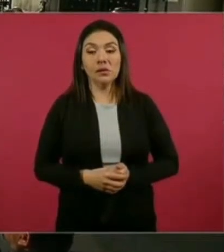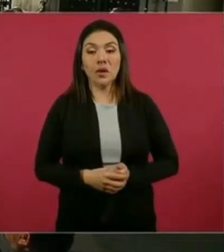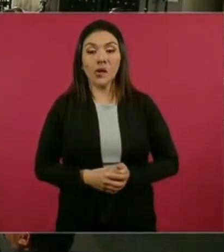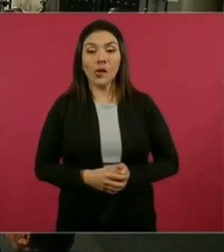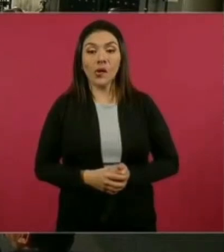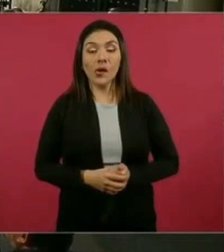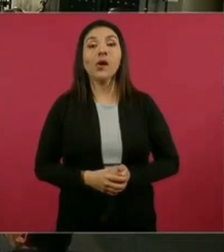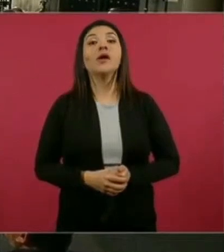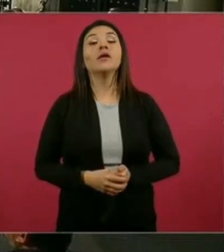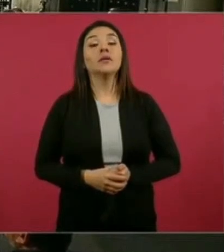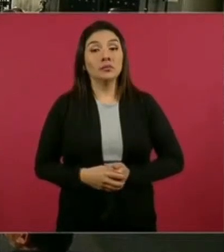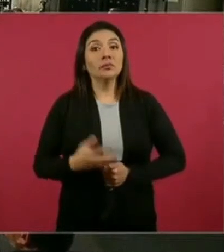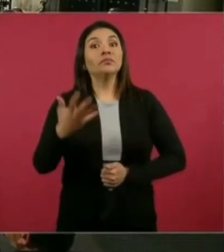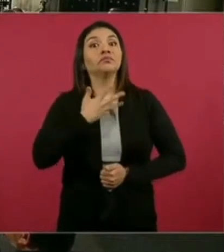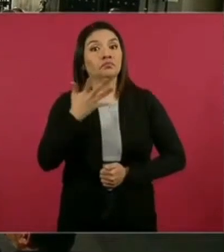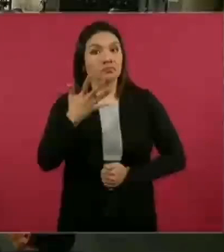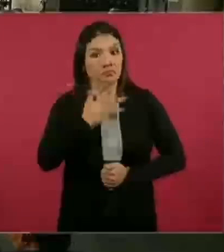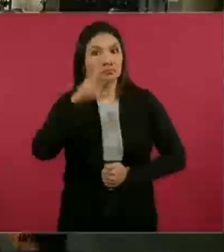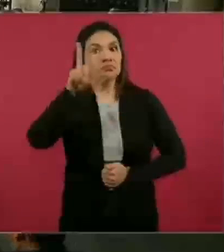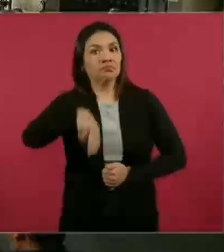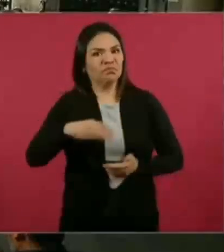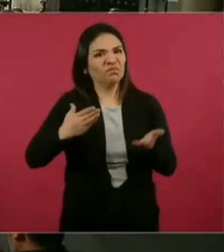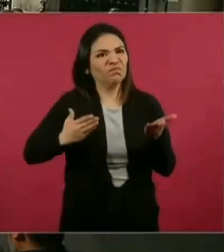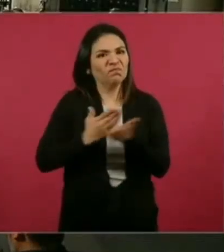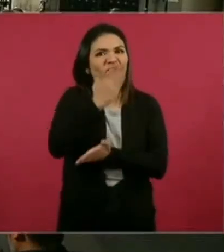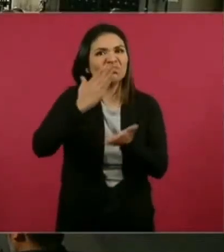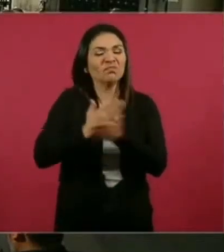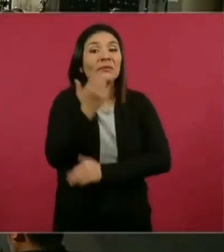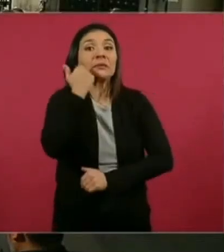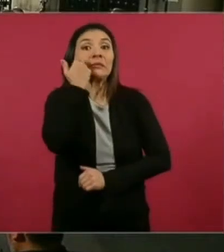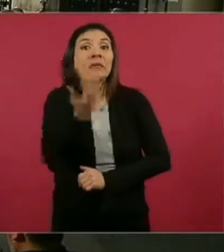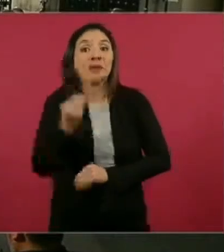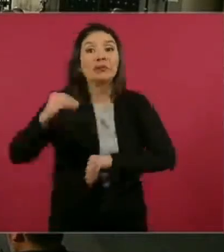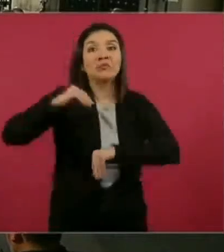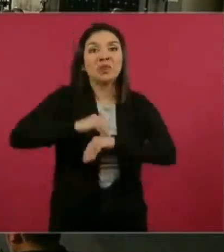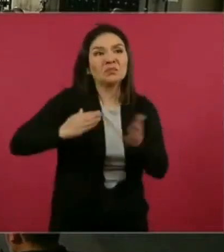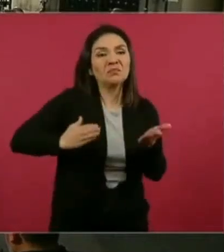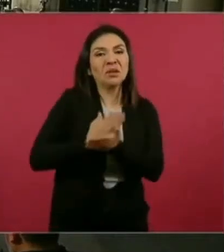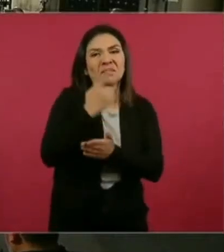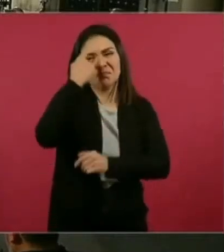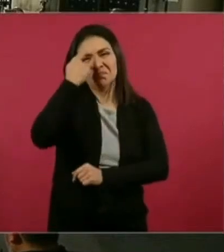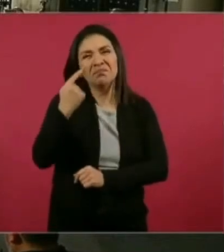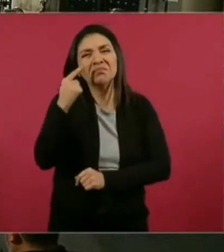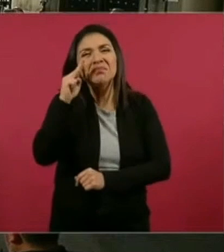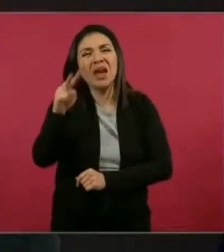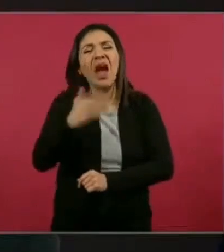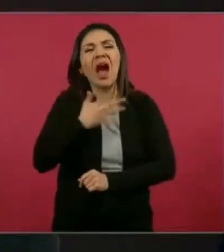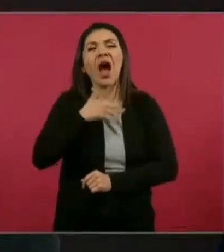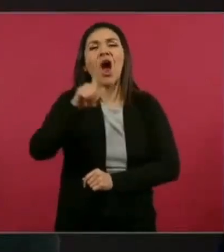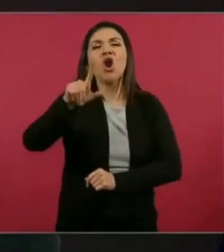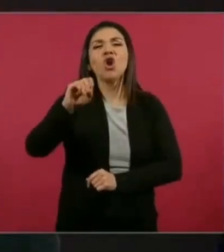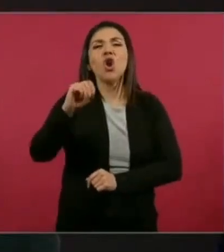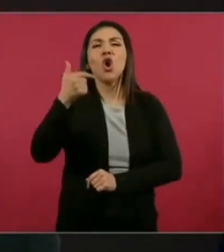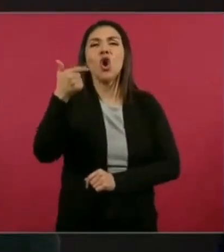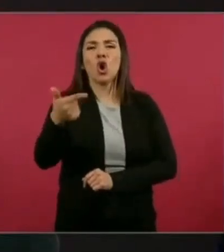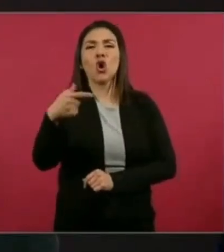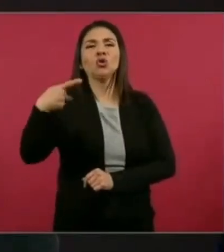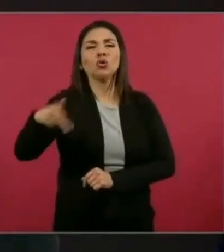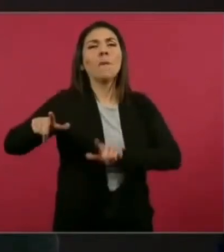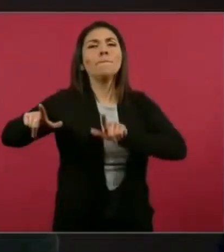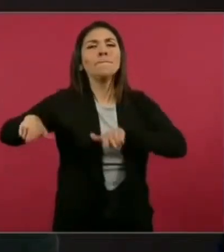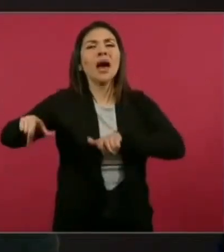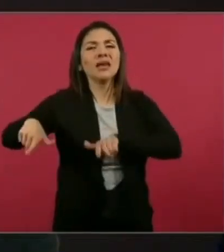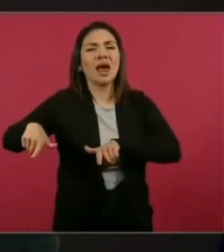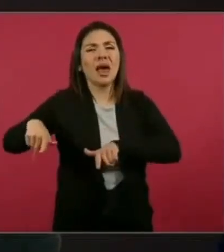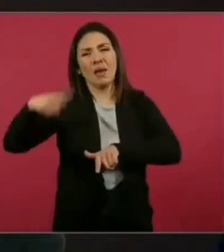hubo intentos de ataques que se ven en los logs a este aplicativo de la página